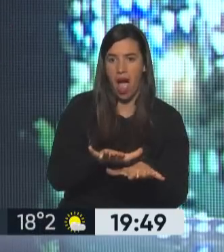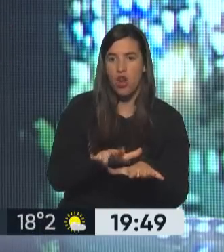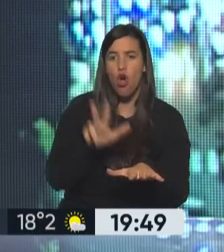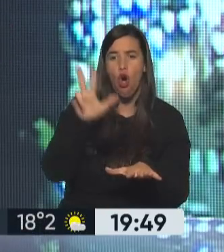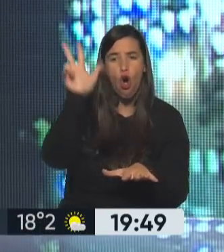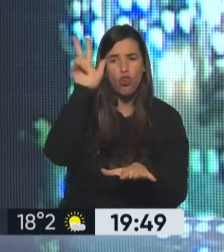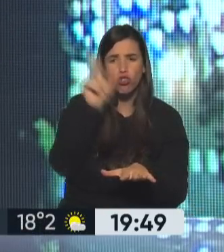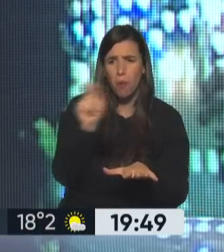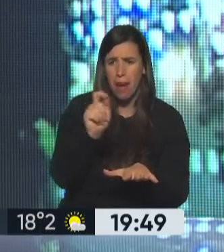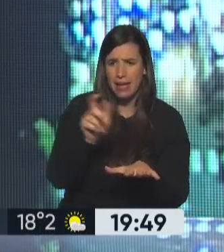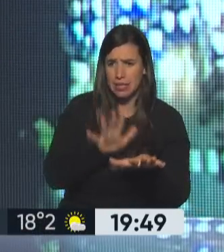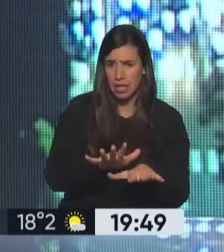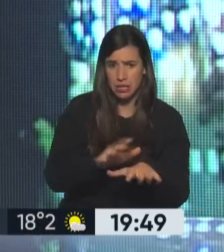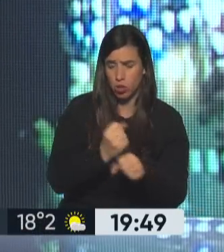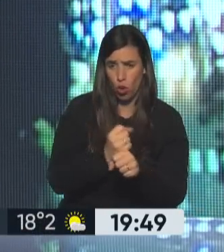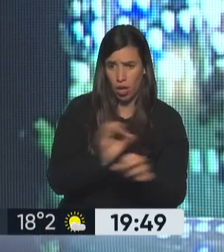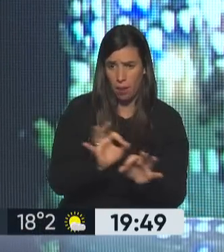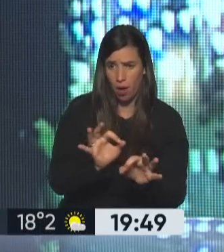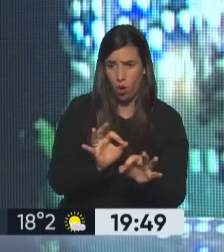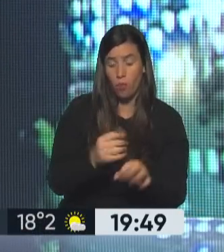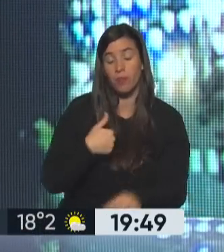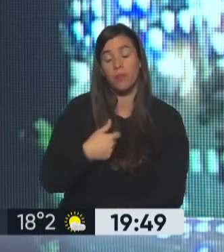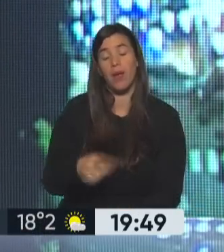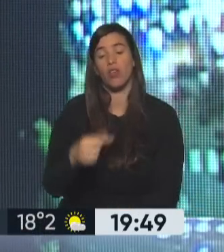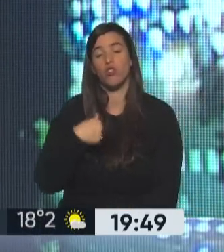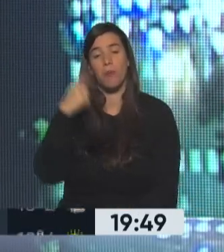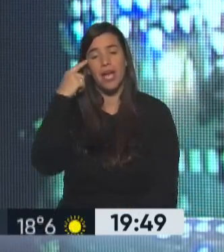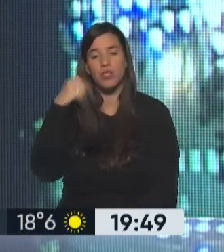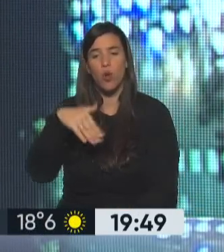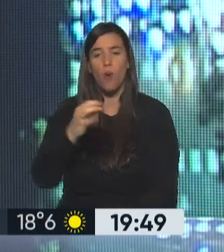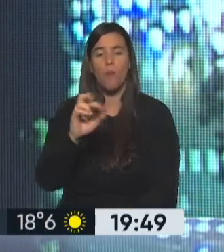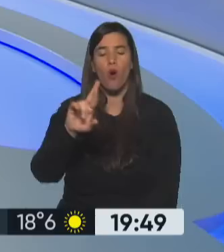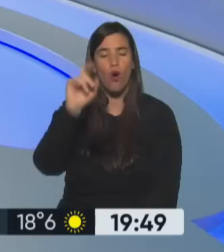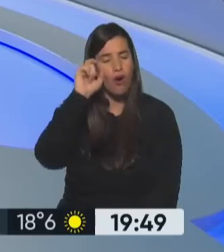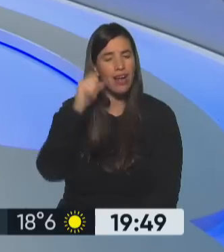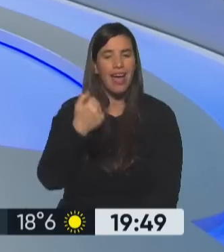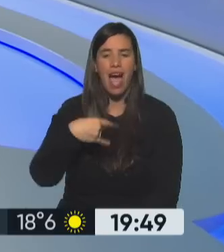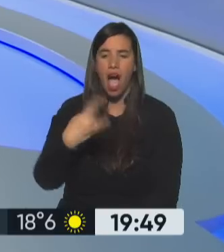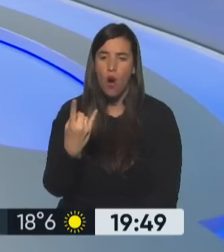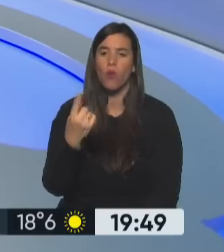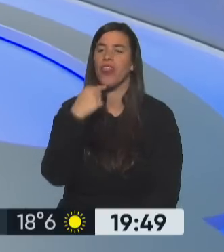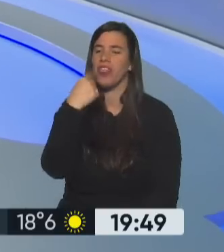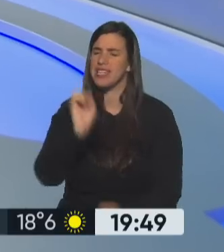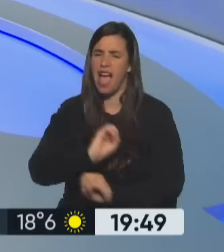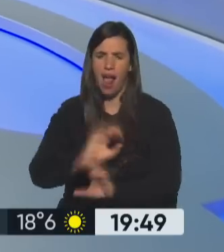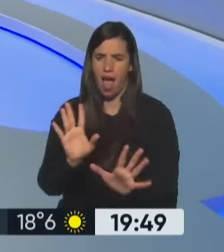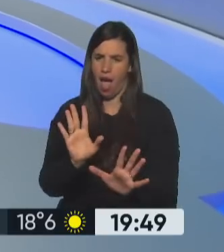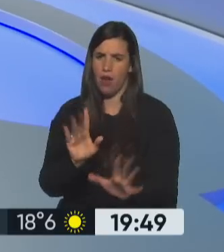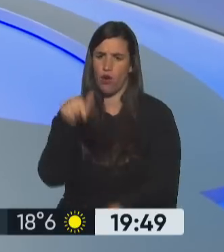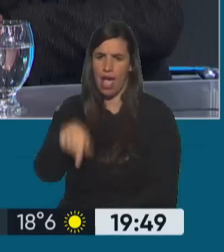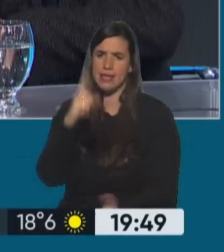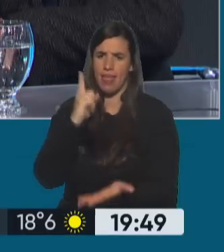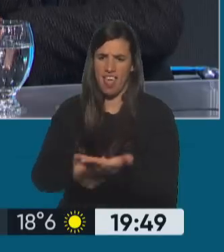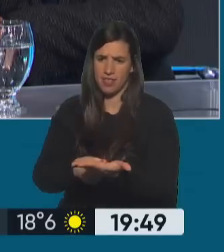ocho meses. Pero yo creo que cuando Moró dice claramente que favorece al PRO, está diciendo algo que se